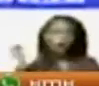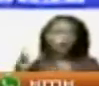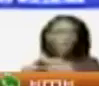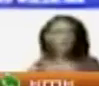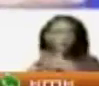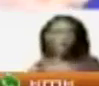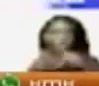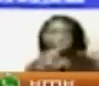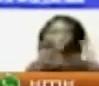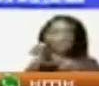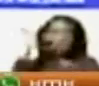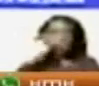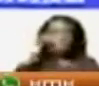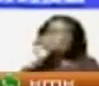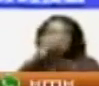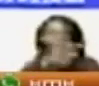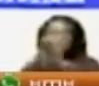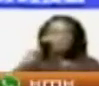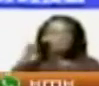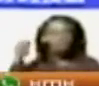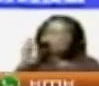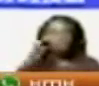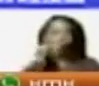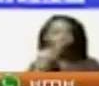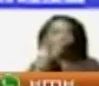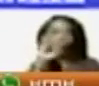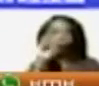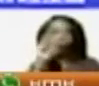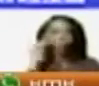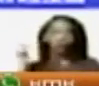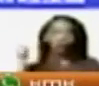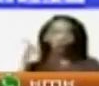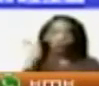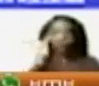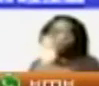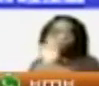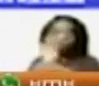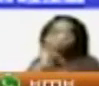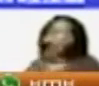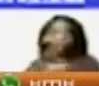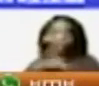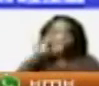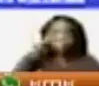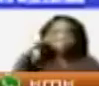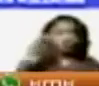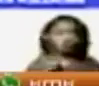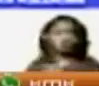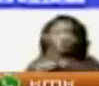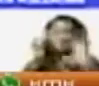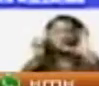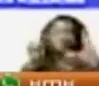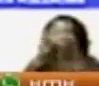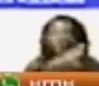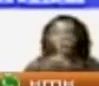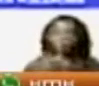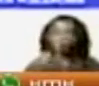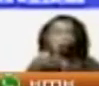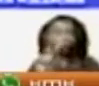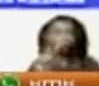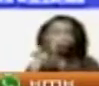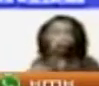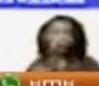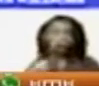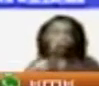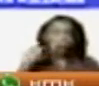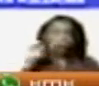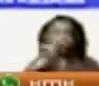70% de los casos me chrome hemos cuidado a nuestro país tenemos siete casos pero aquí los